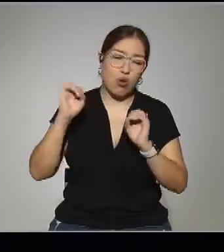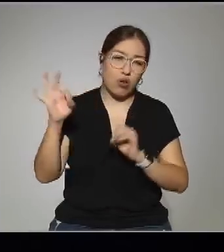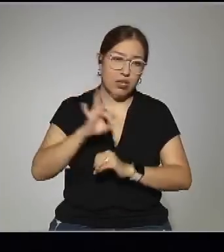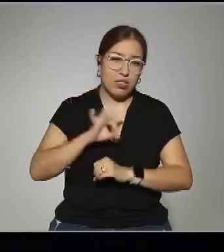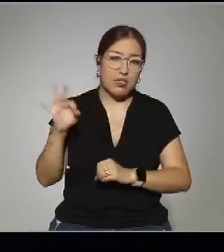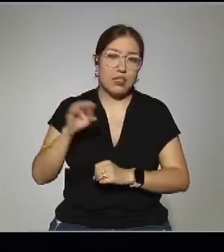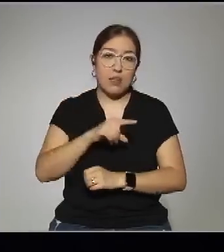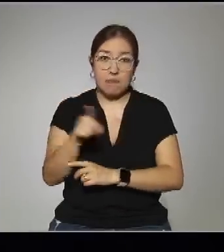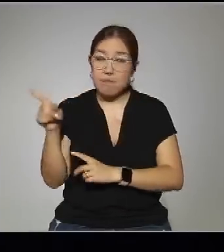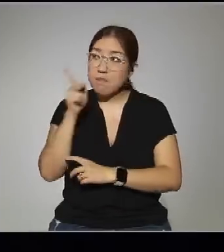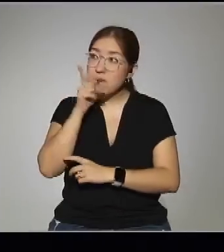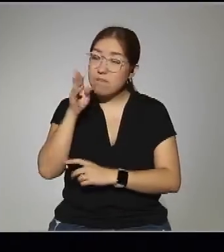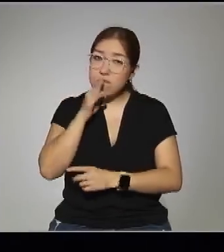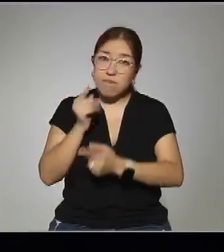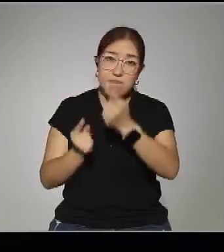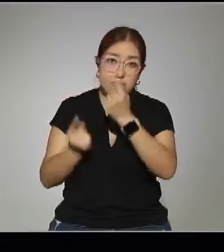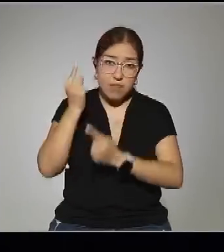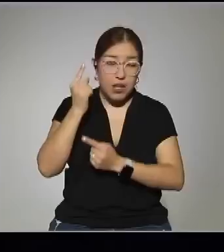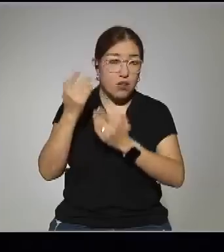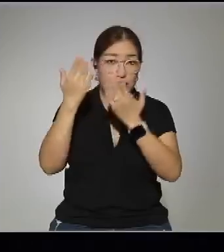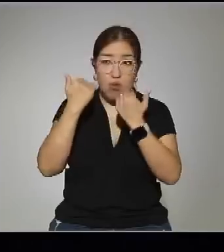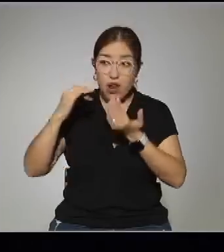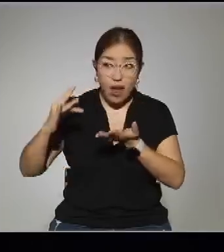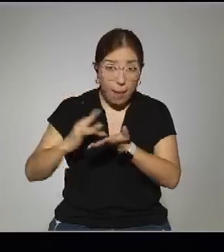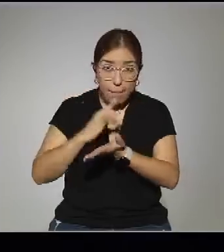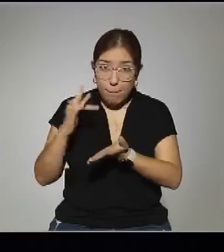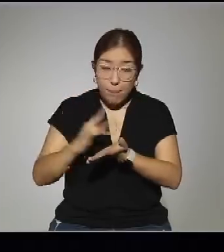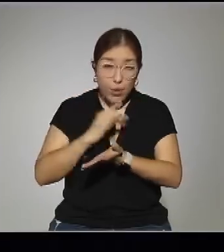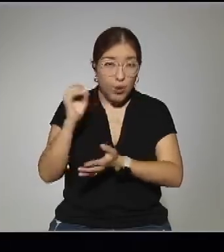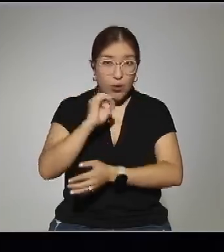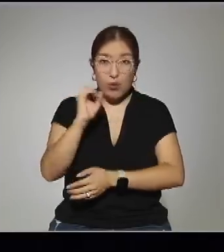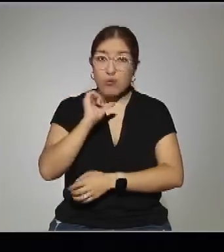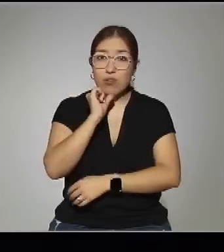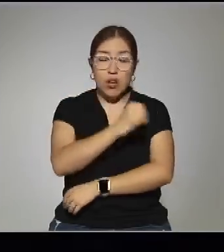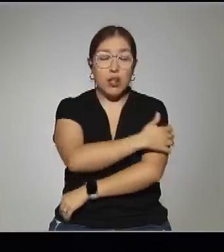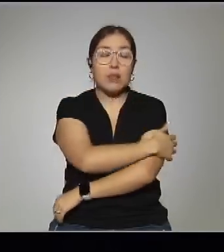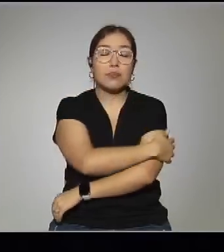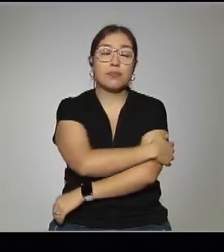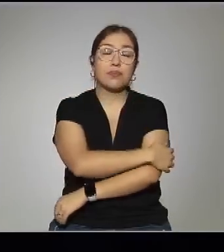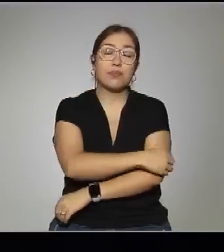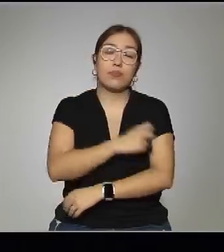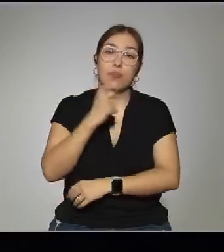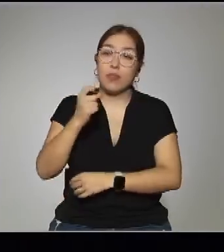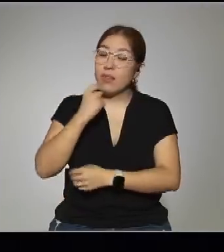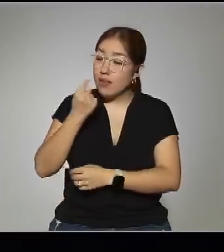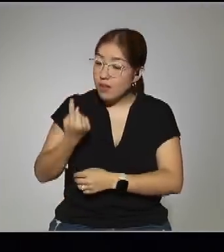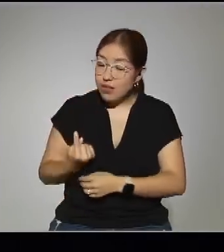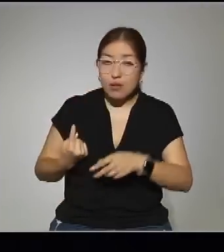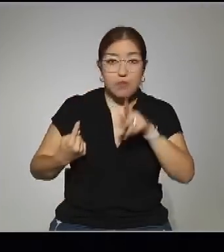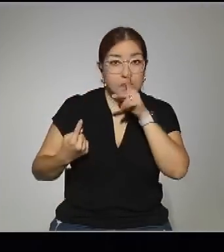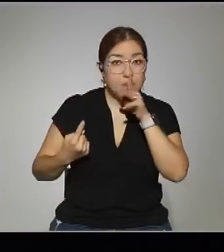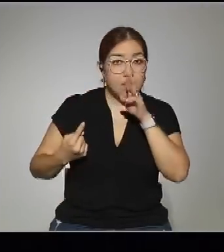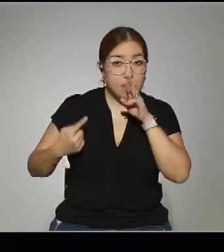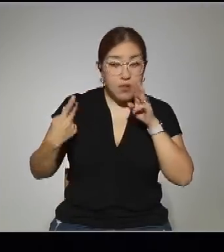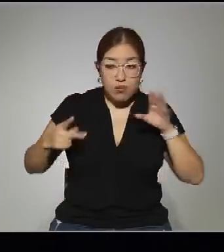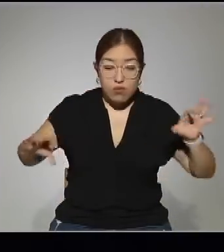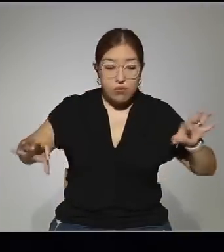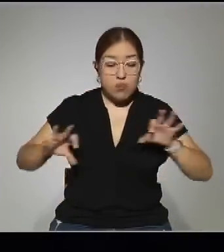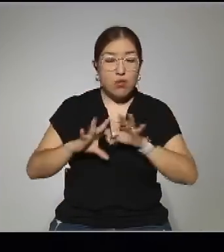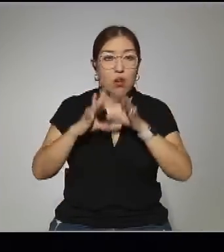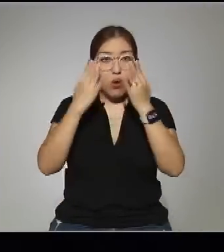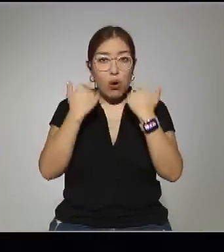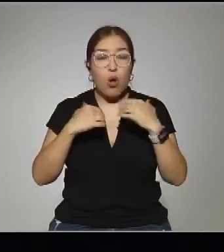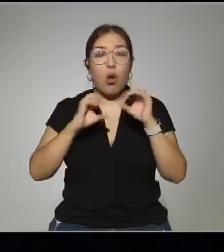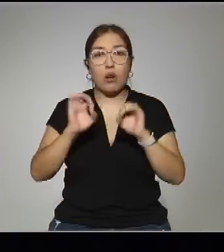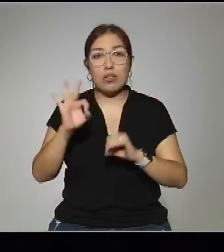negligencia de nuestros padres, donde no hay un apoyo seguro, un apego seguro de los niños hacia los padres, o después en